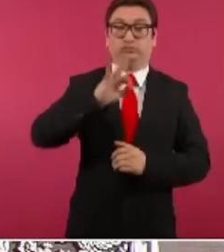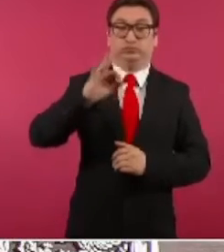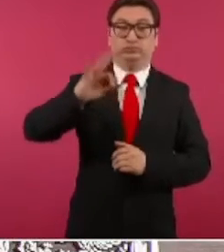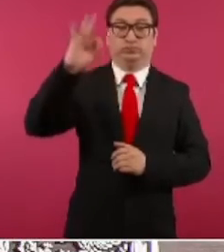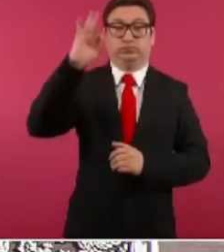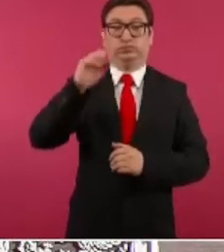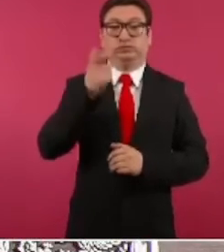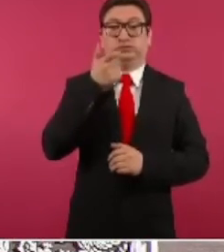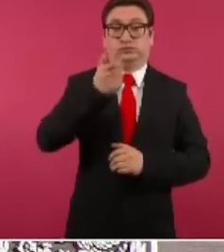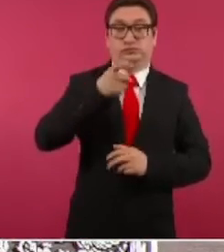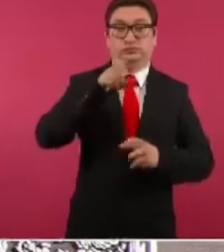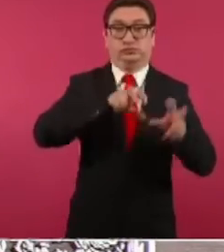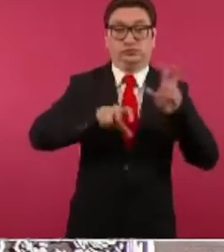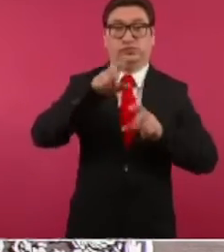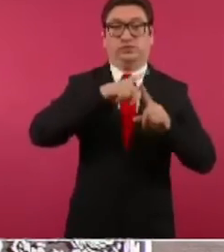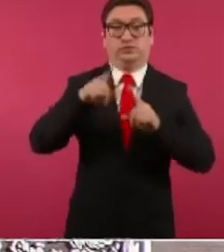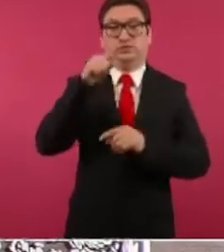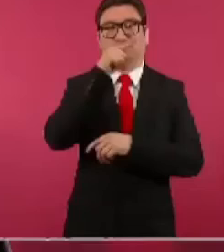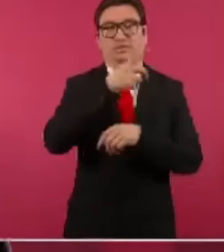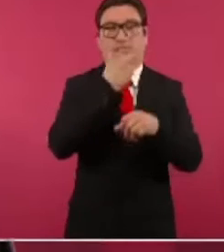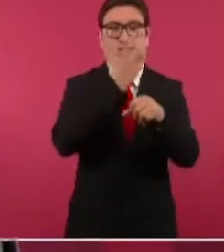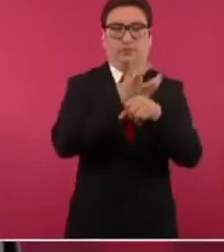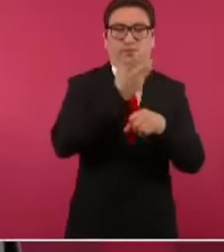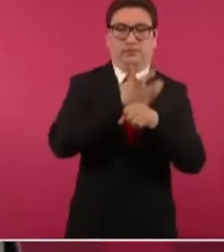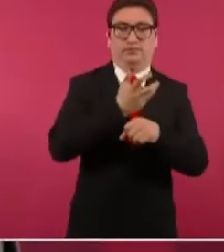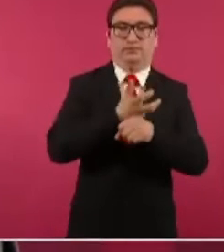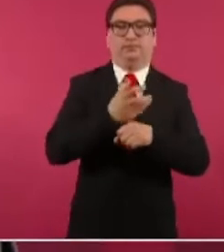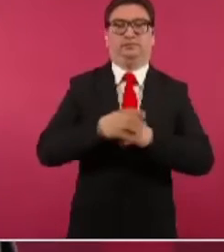Unidos y